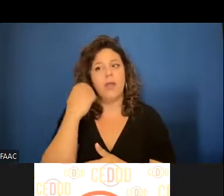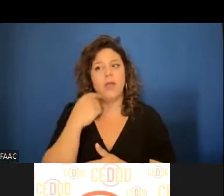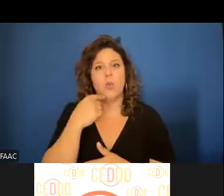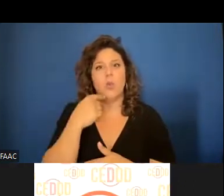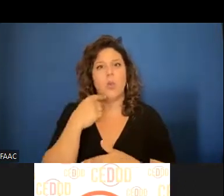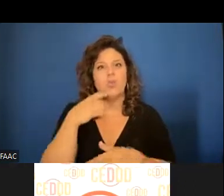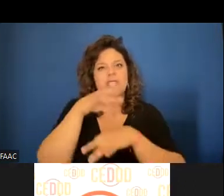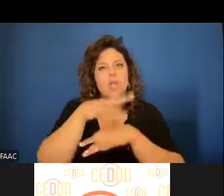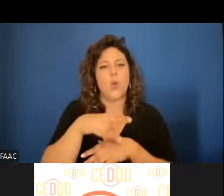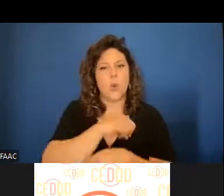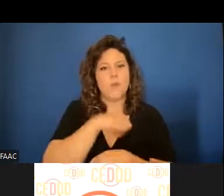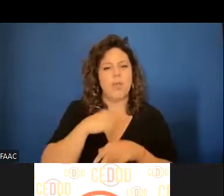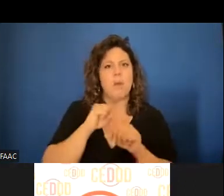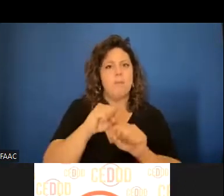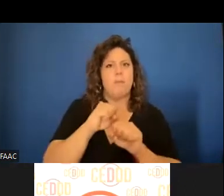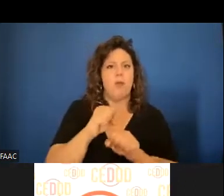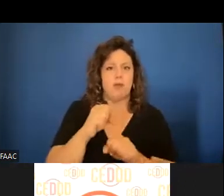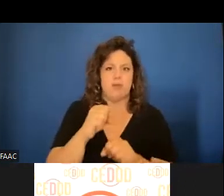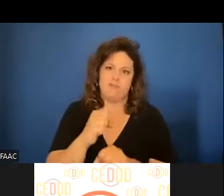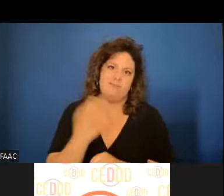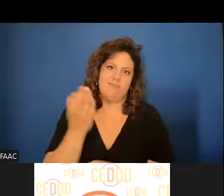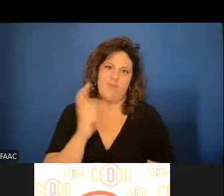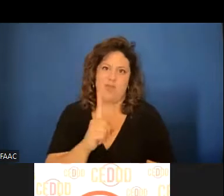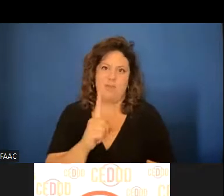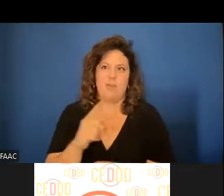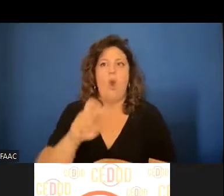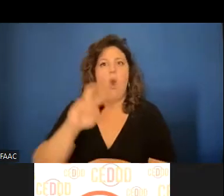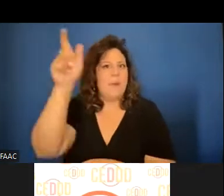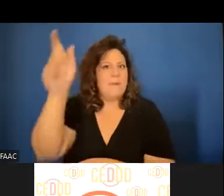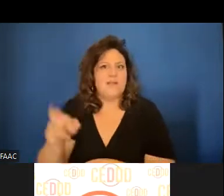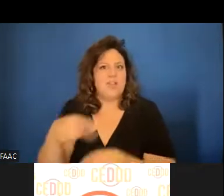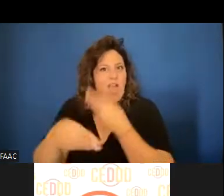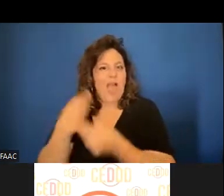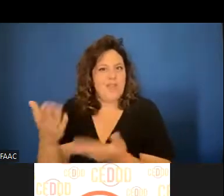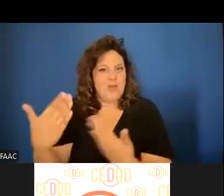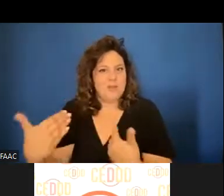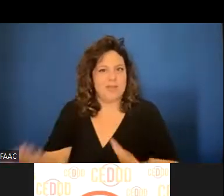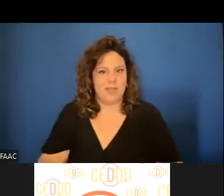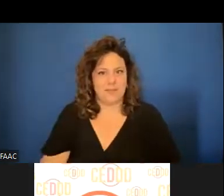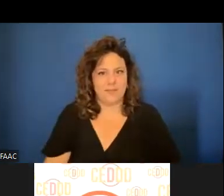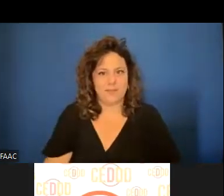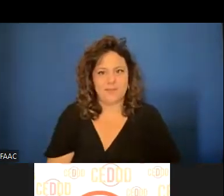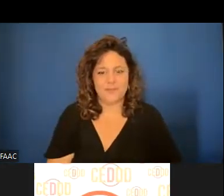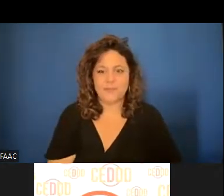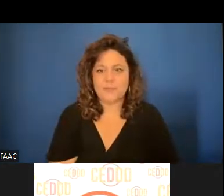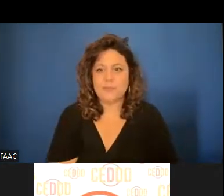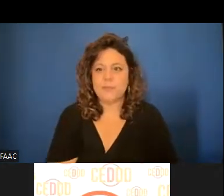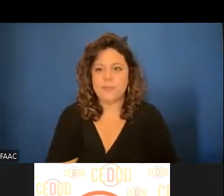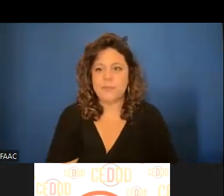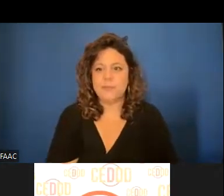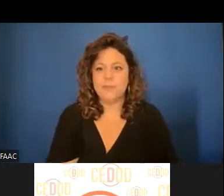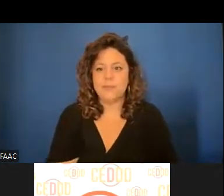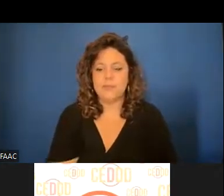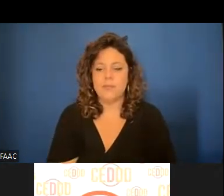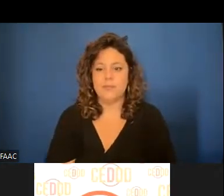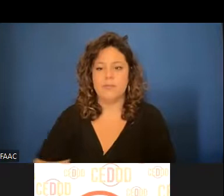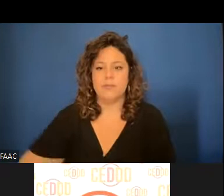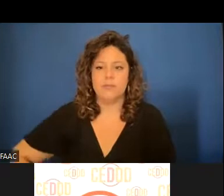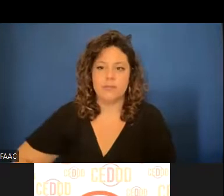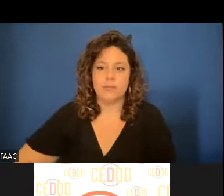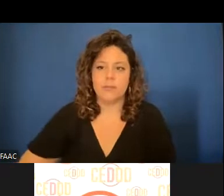sensible a las cuestiones de las enfermedades crónicas. Creo que haya sido un gran paso que se incluyan las cuestiones de salud y de enfermedades